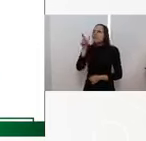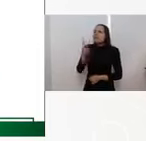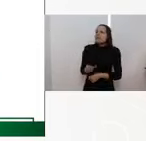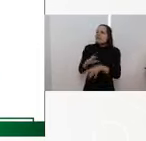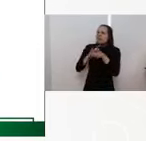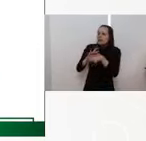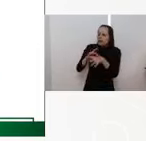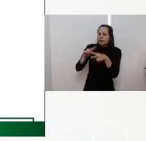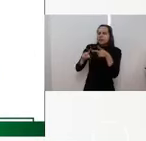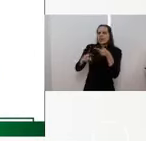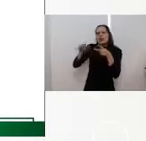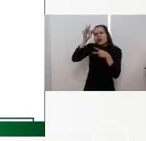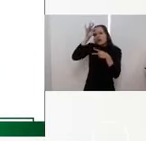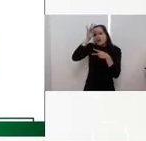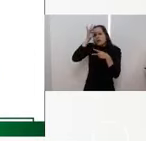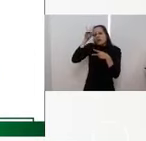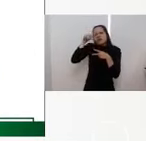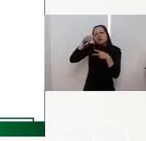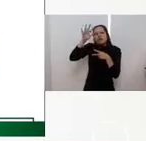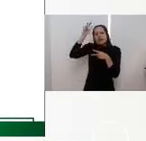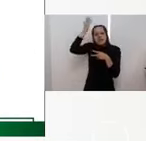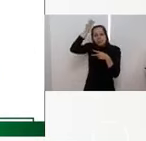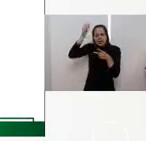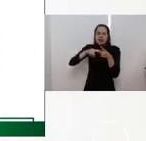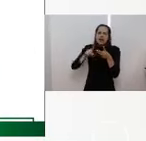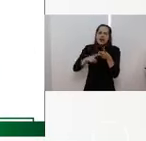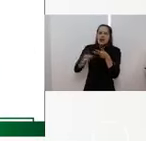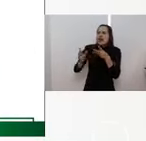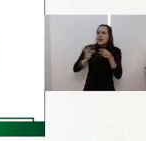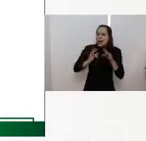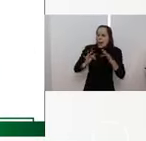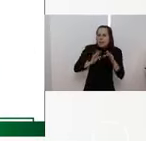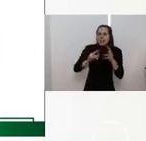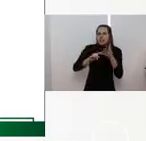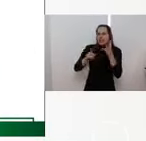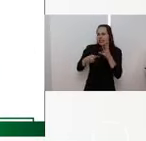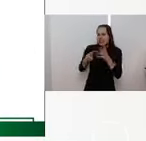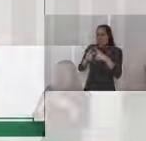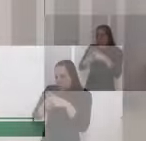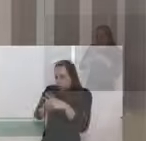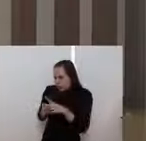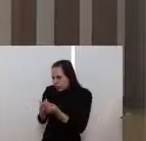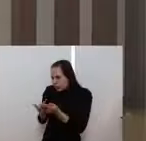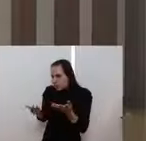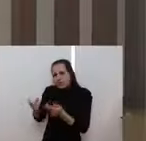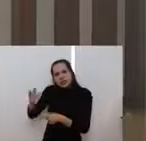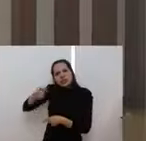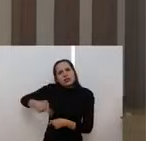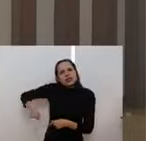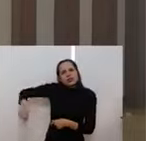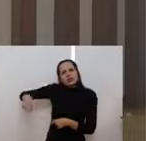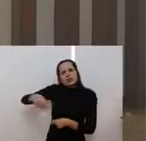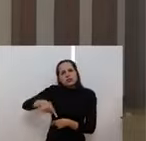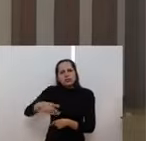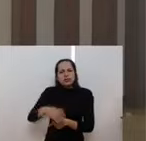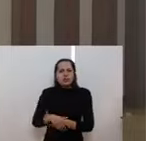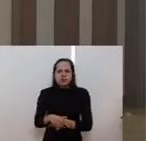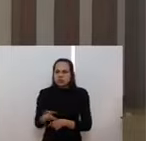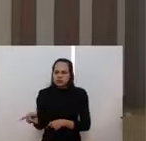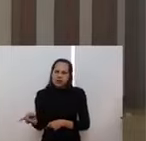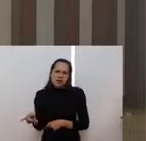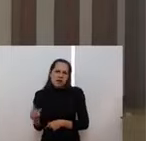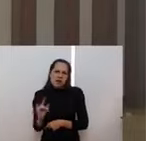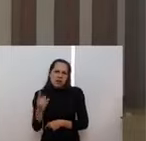enfermeras terapistas e instrumentadoras todo el personal de salud y ninguno nuestro personal administrativo ha dicho